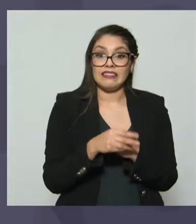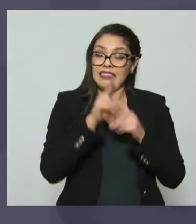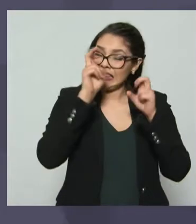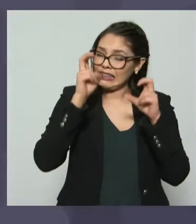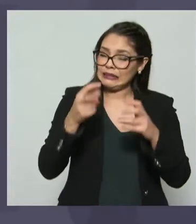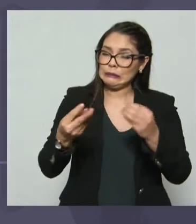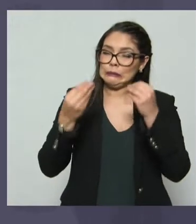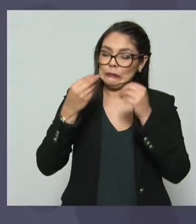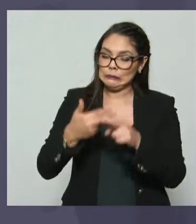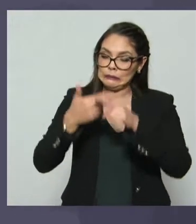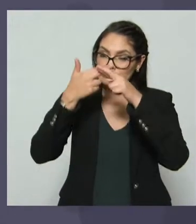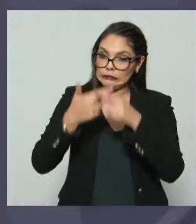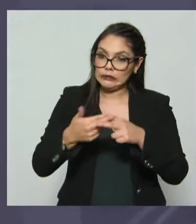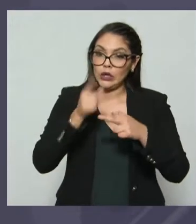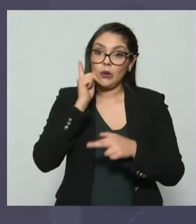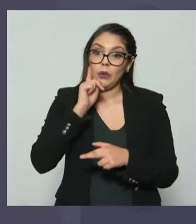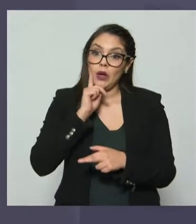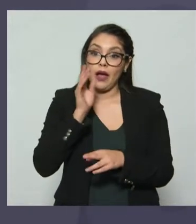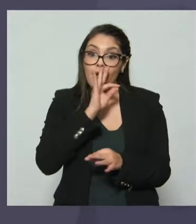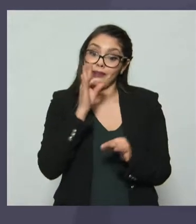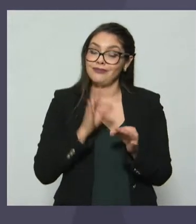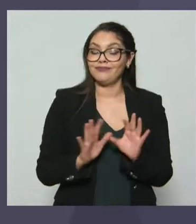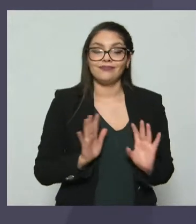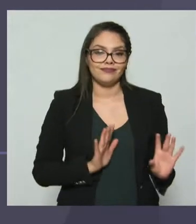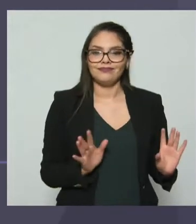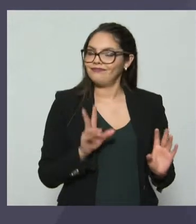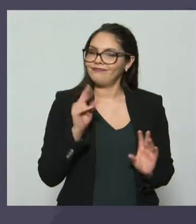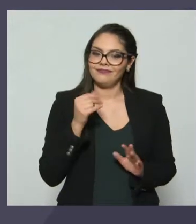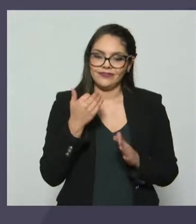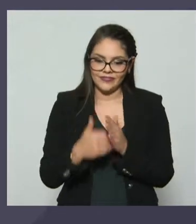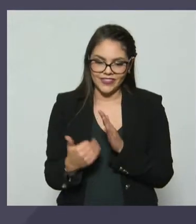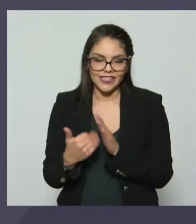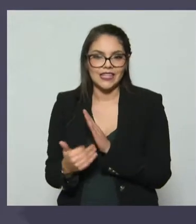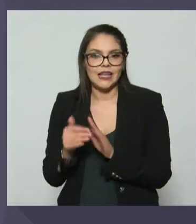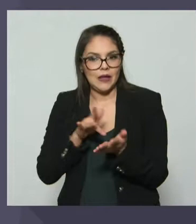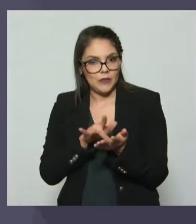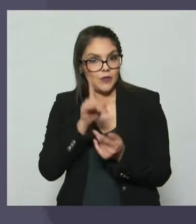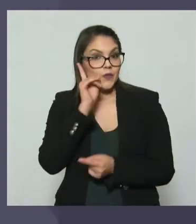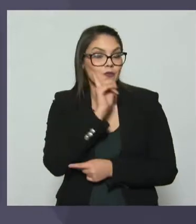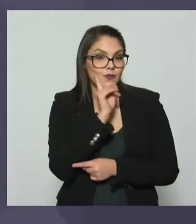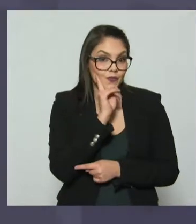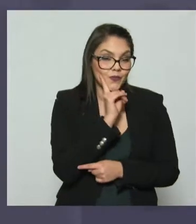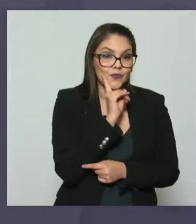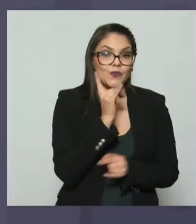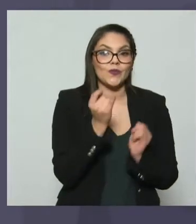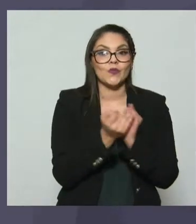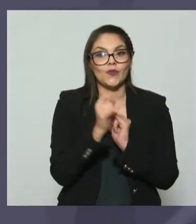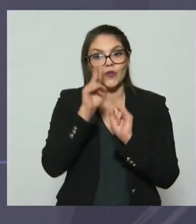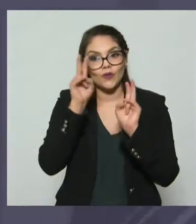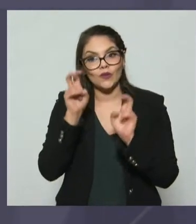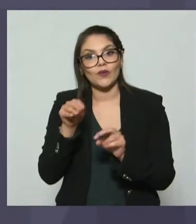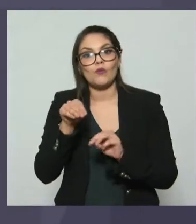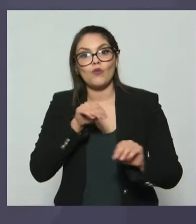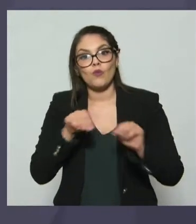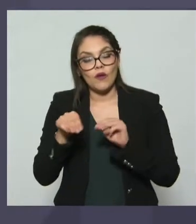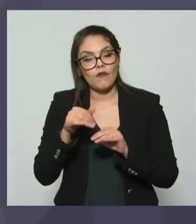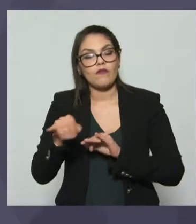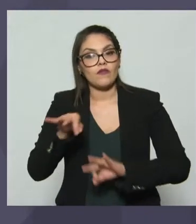las mujeres siguen teniendo pendientes en materia de legislación, tenemos pendientes también en movilidad y empleo,